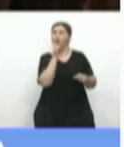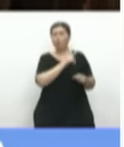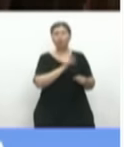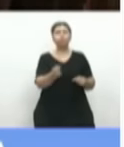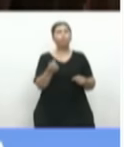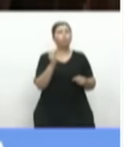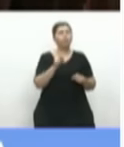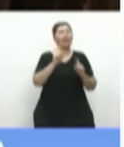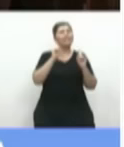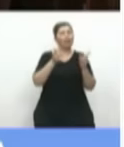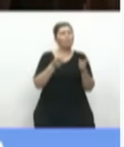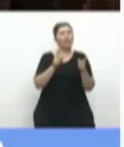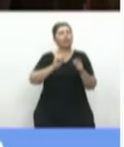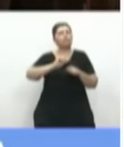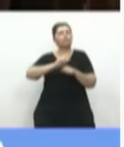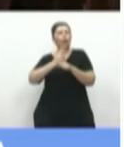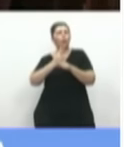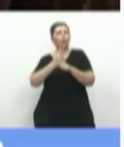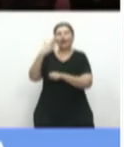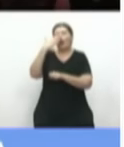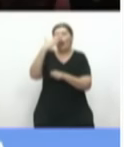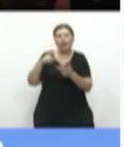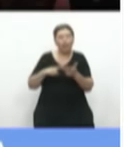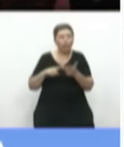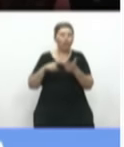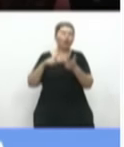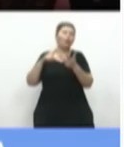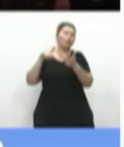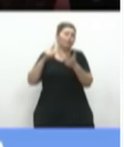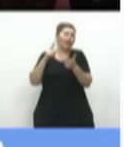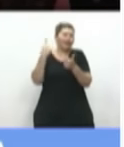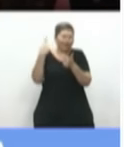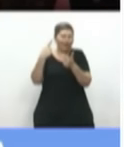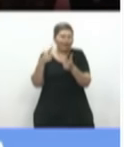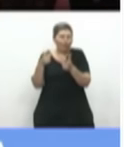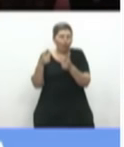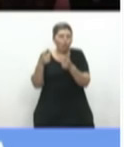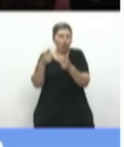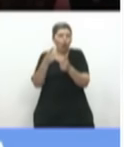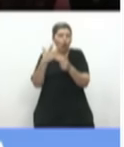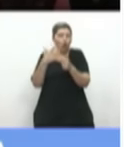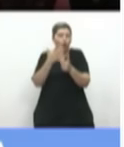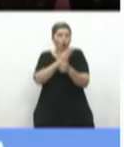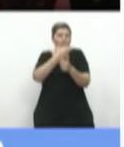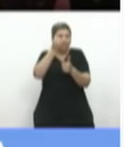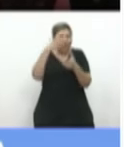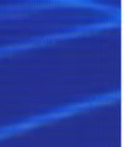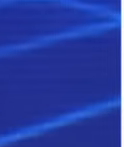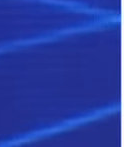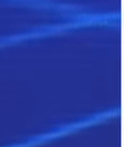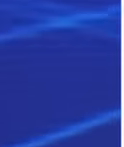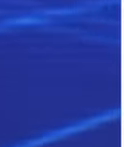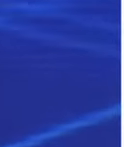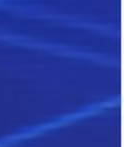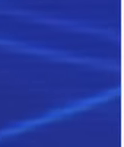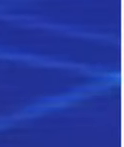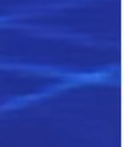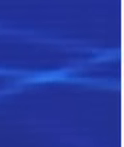perder la votación. Esto es así, no me equivoqué. Luis, te llamó Milei y además, ¿qué te dijo? Además de preguntarte